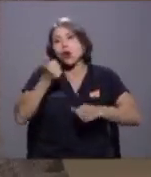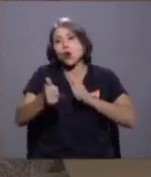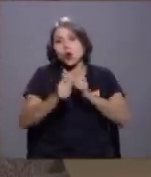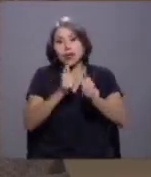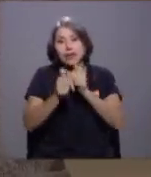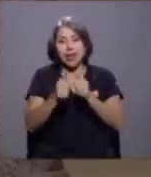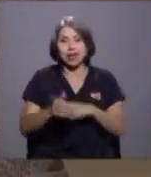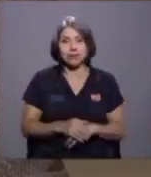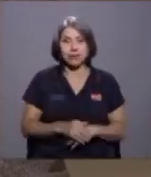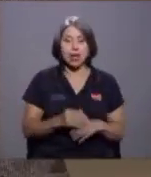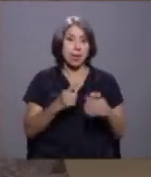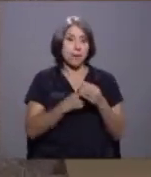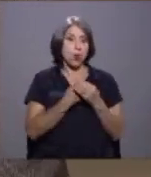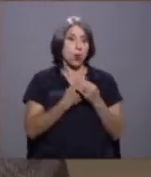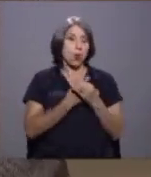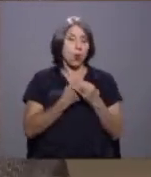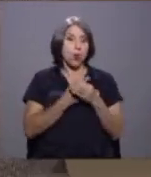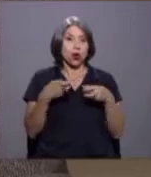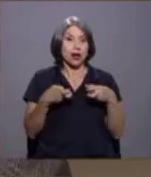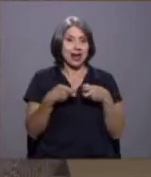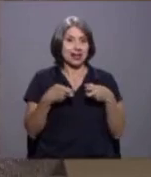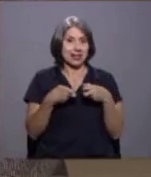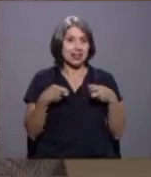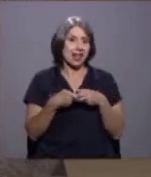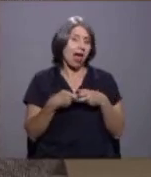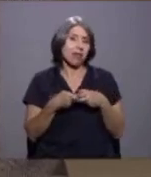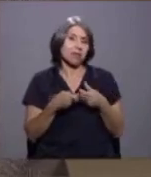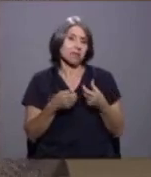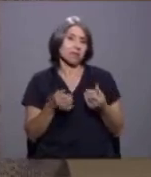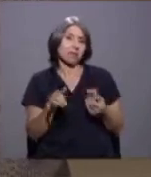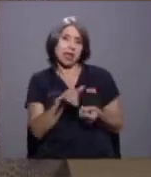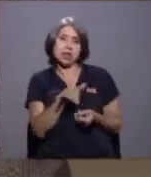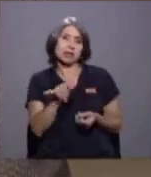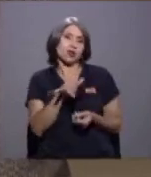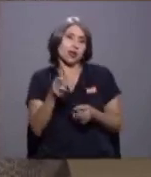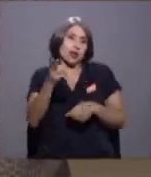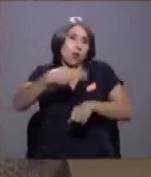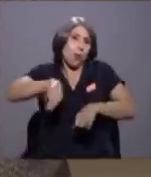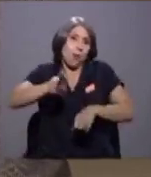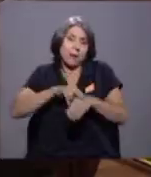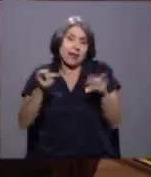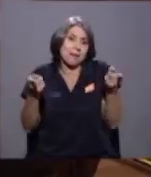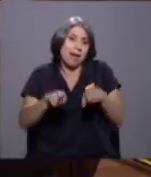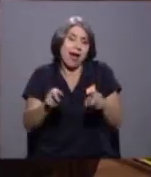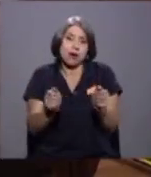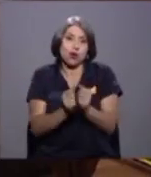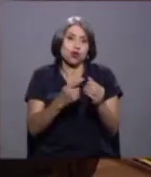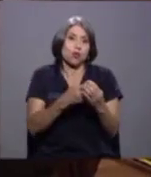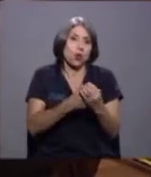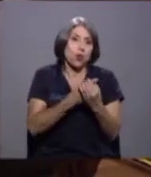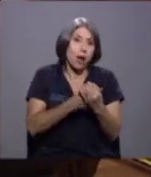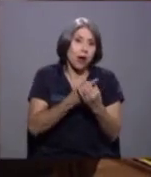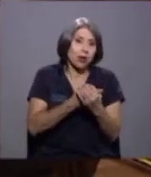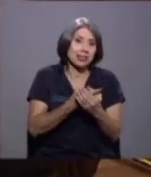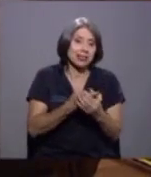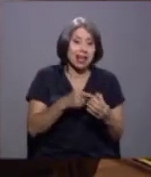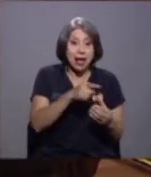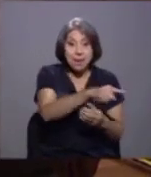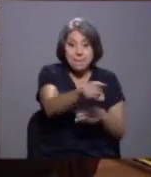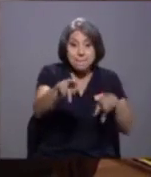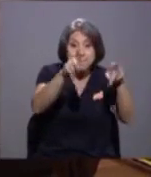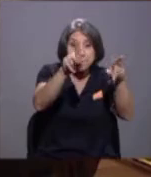la electricidad ha terminado resultando en lo que usualmente resultan los monopolios, ¿verdad? Que es mayores precios para el